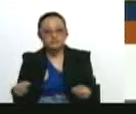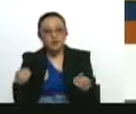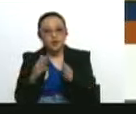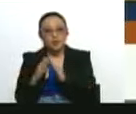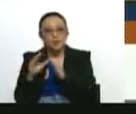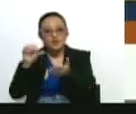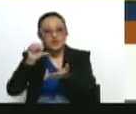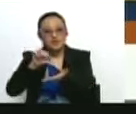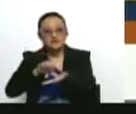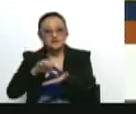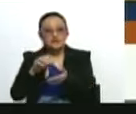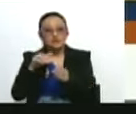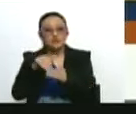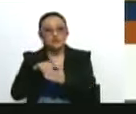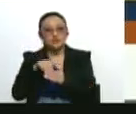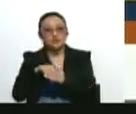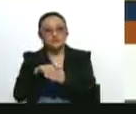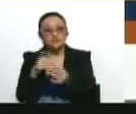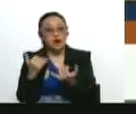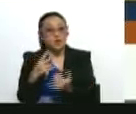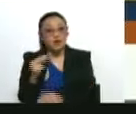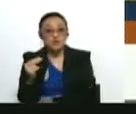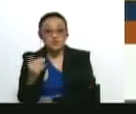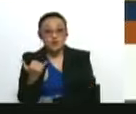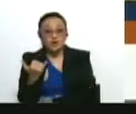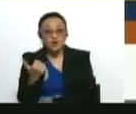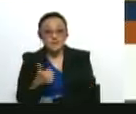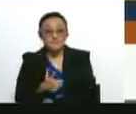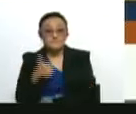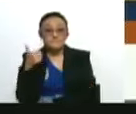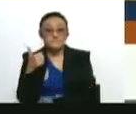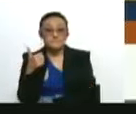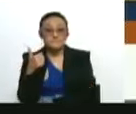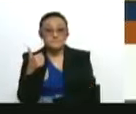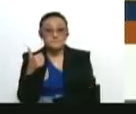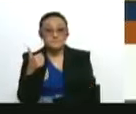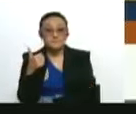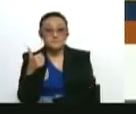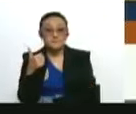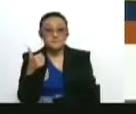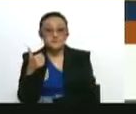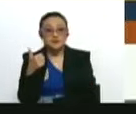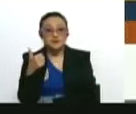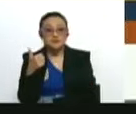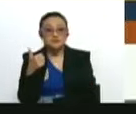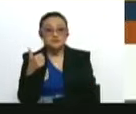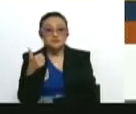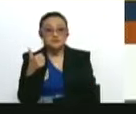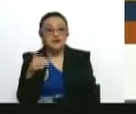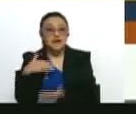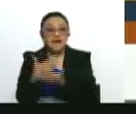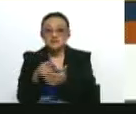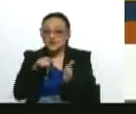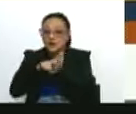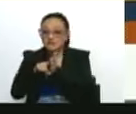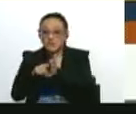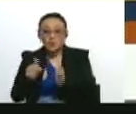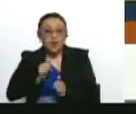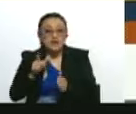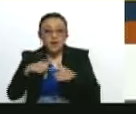los centros de votación. Ahora no, ahora estamos mucho más... llegamos hasta cualquier lugar de